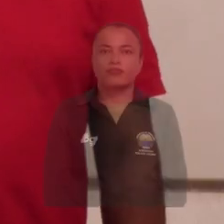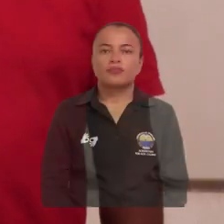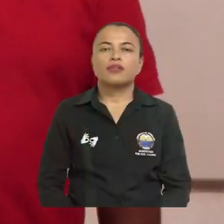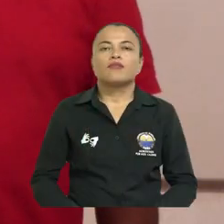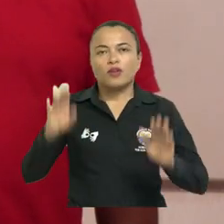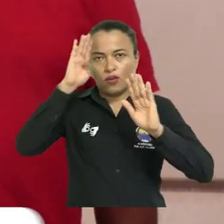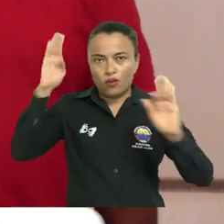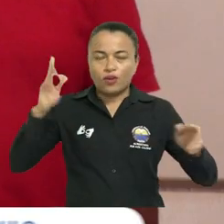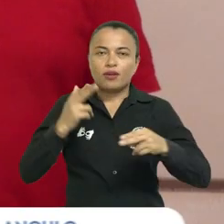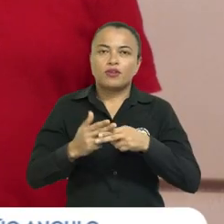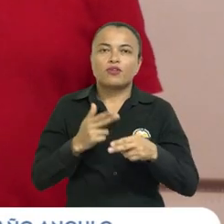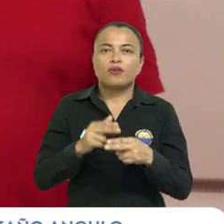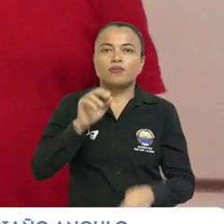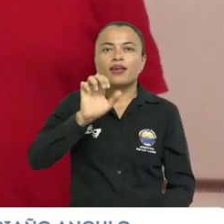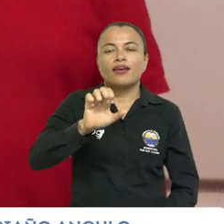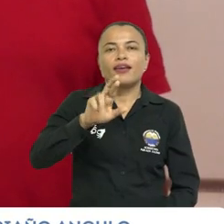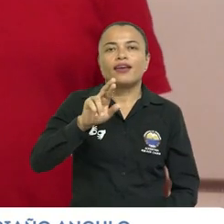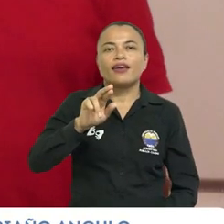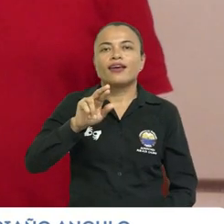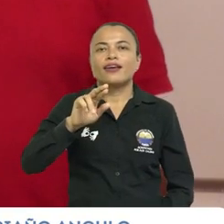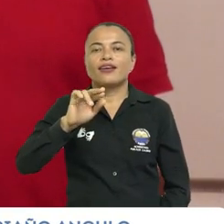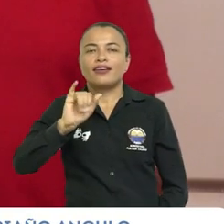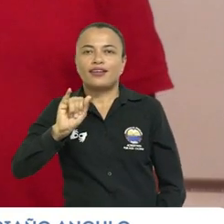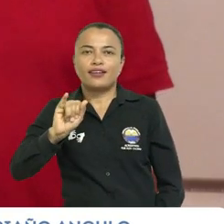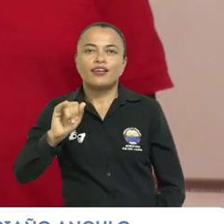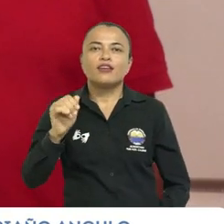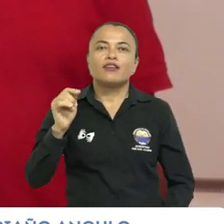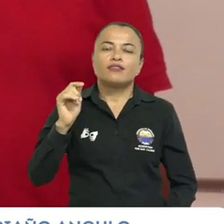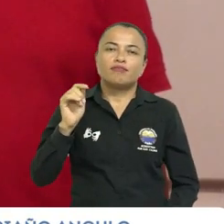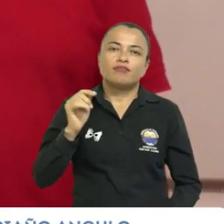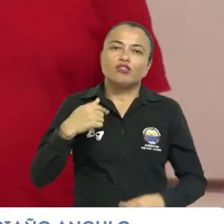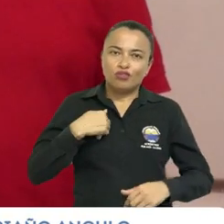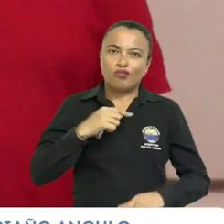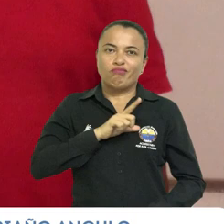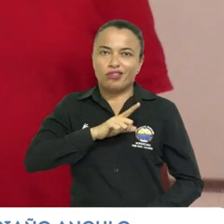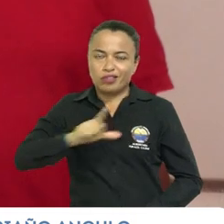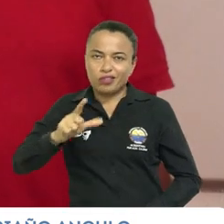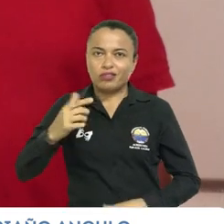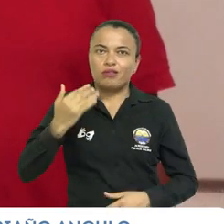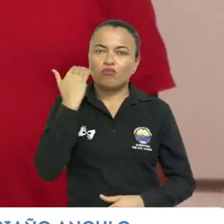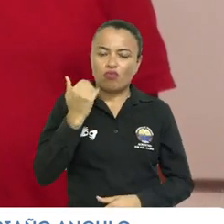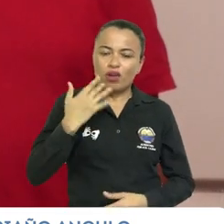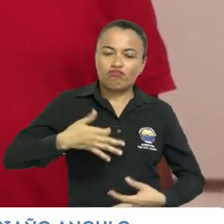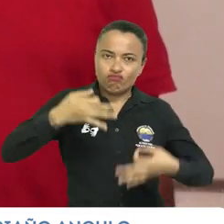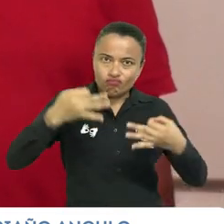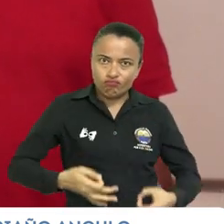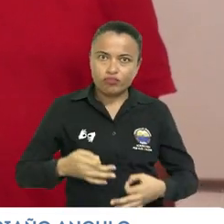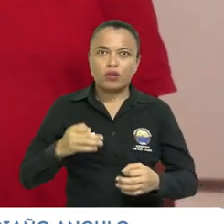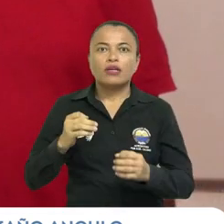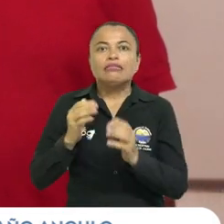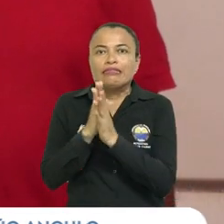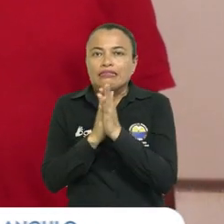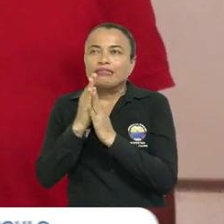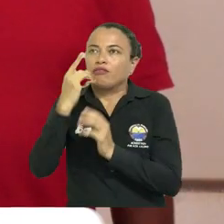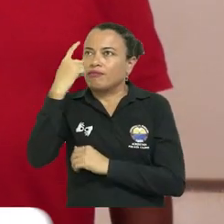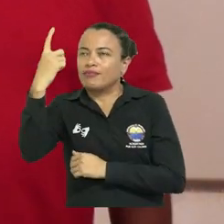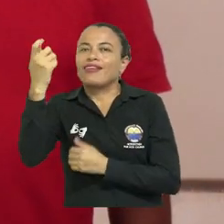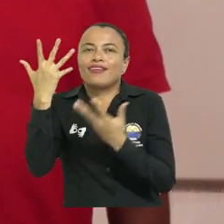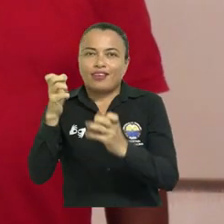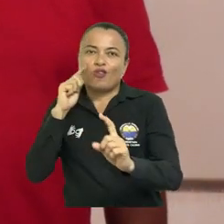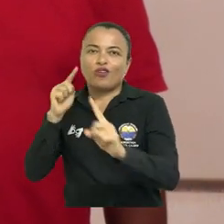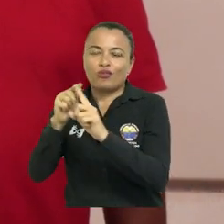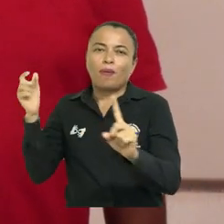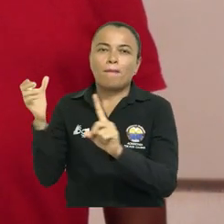Hola, mi nombre es Erly Lozada. Soy líder, una mujer honesta, comprometida por sueños y metas por cumplir. Hoy queremos